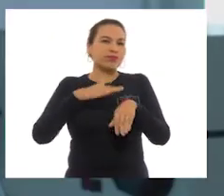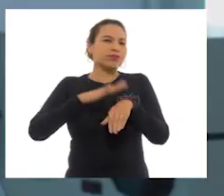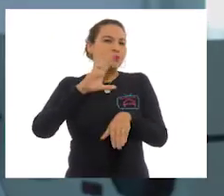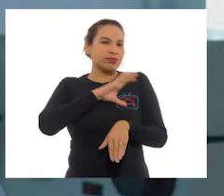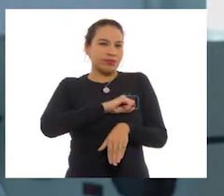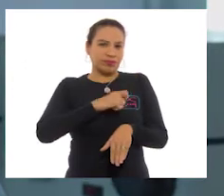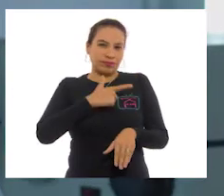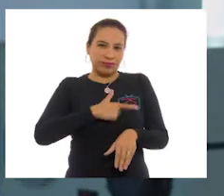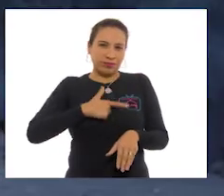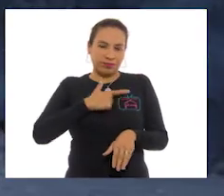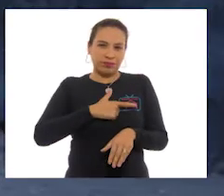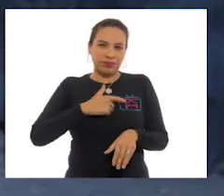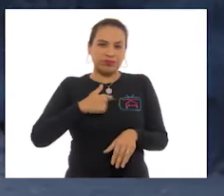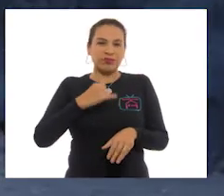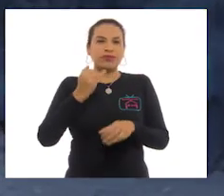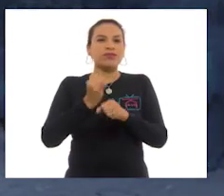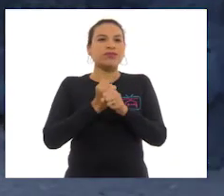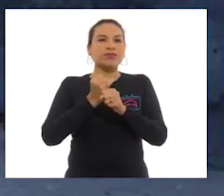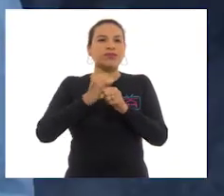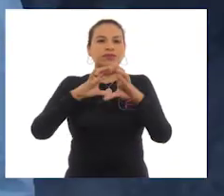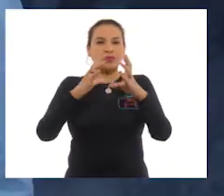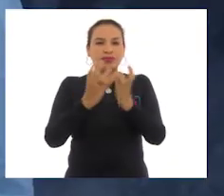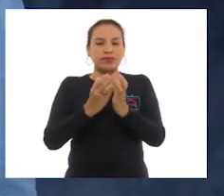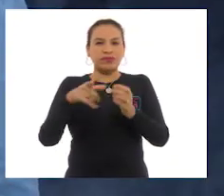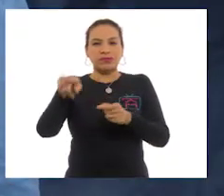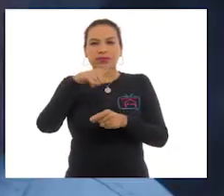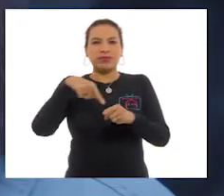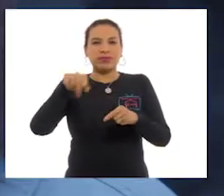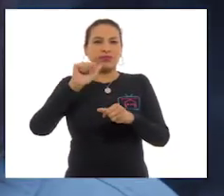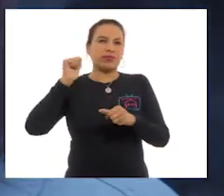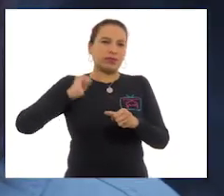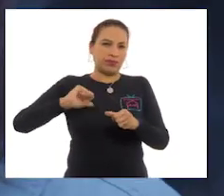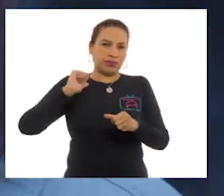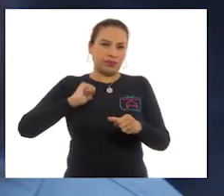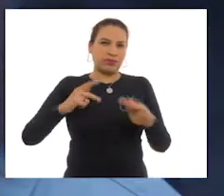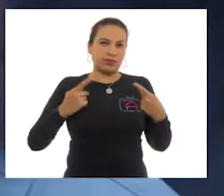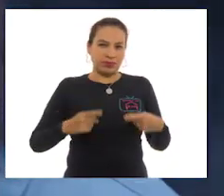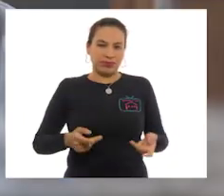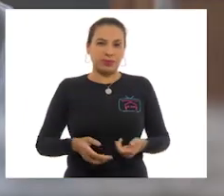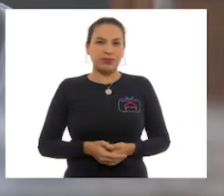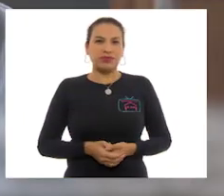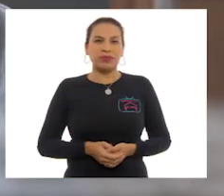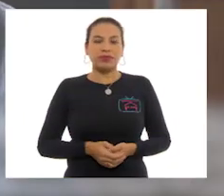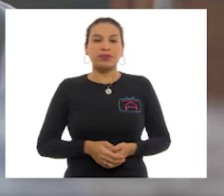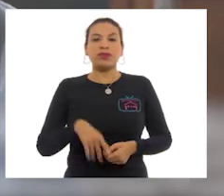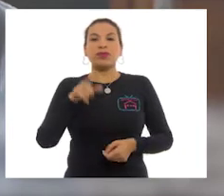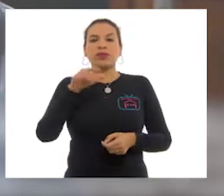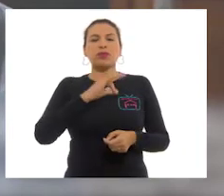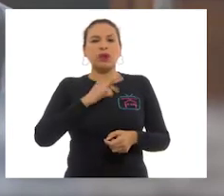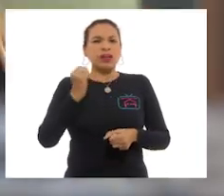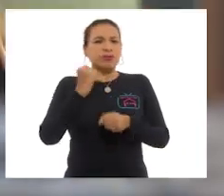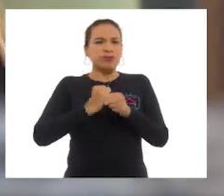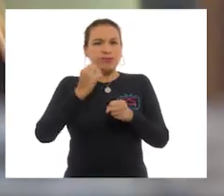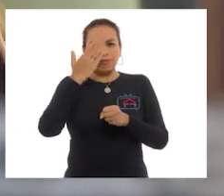me apasiona. Investigo nuestro planeta y a nuestros antepasados. Explota tu